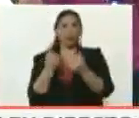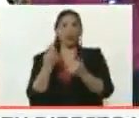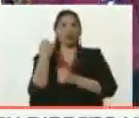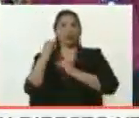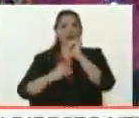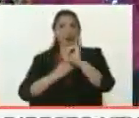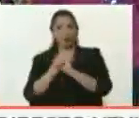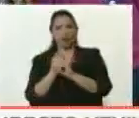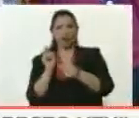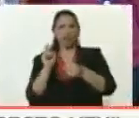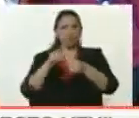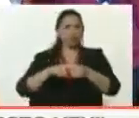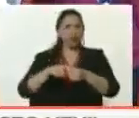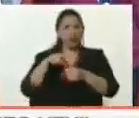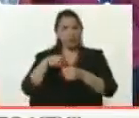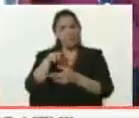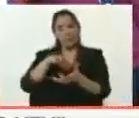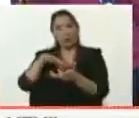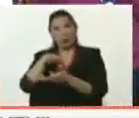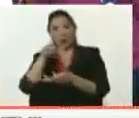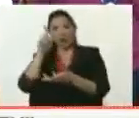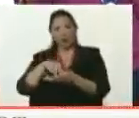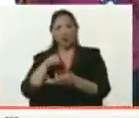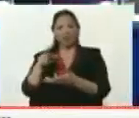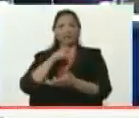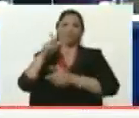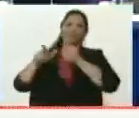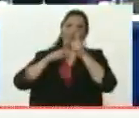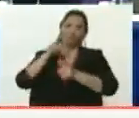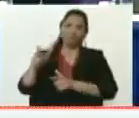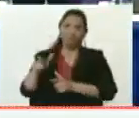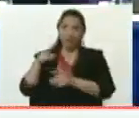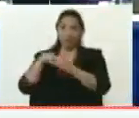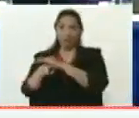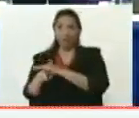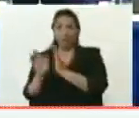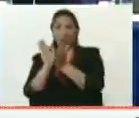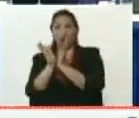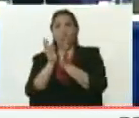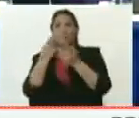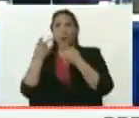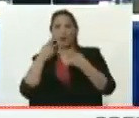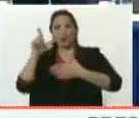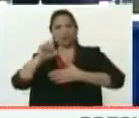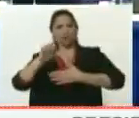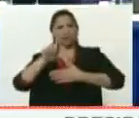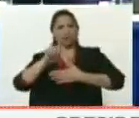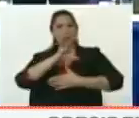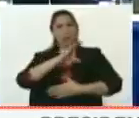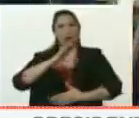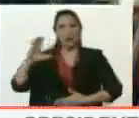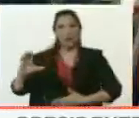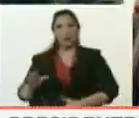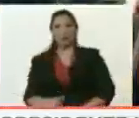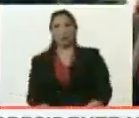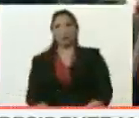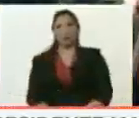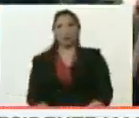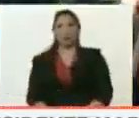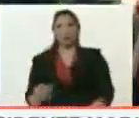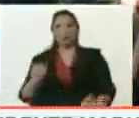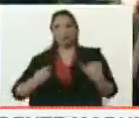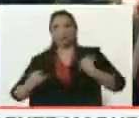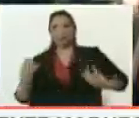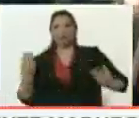Internacional es parte de la causa y efecto de estos males que dentro de la geopolítica de América Latina y el Caribe afectan la